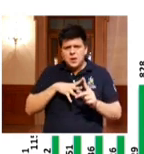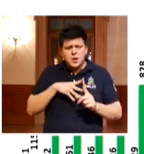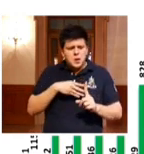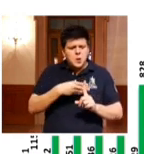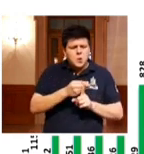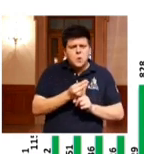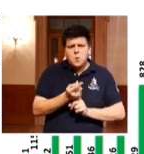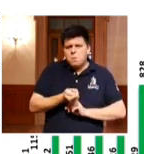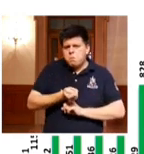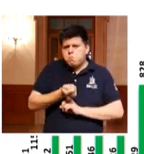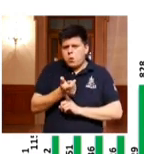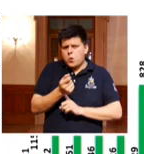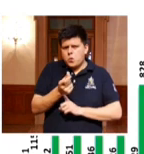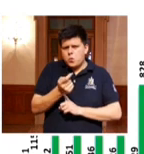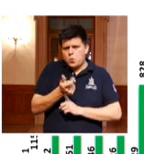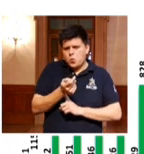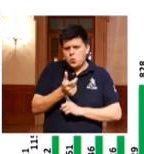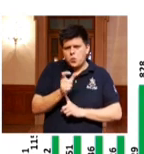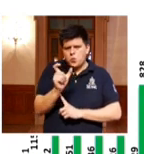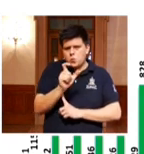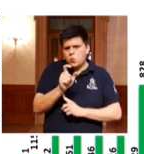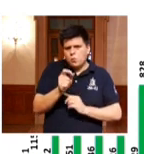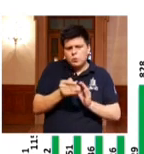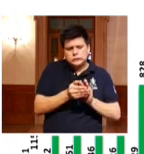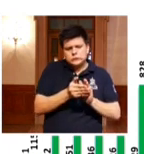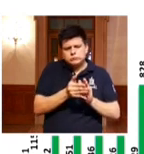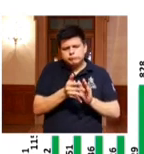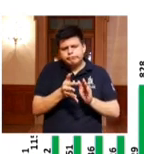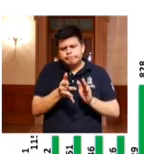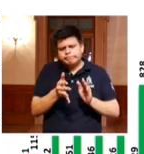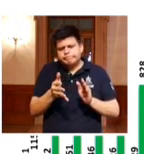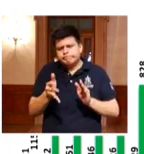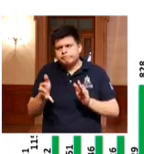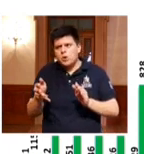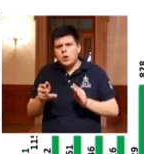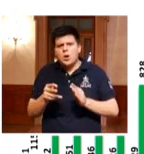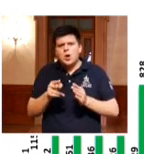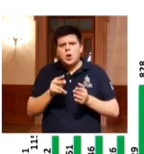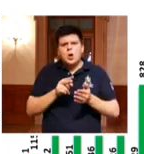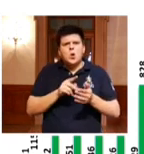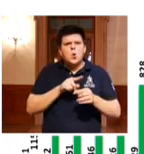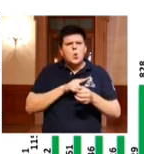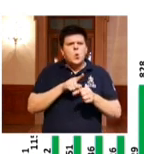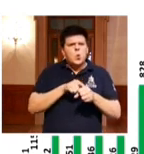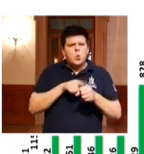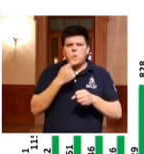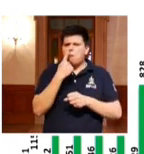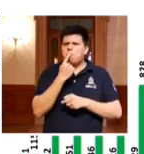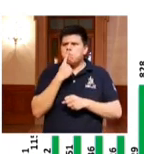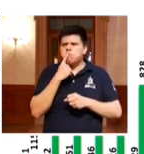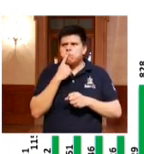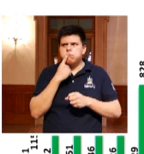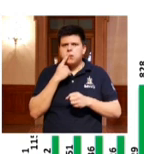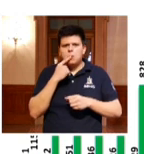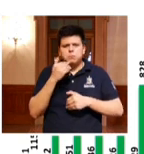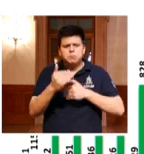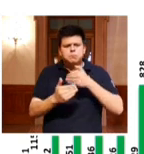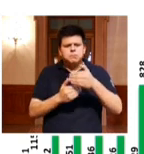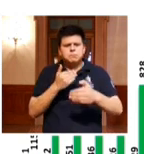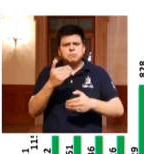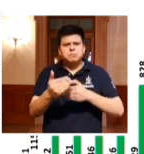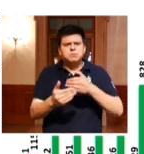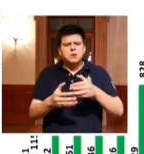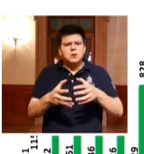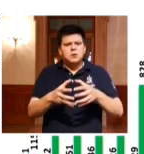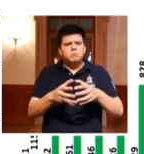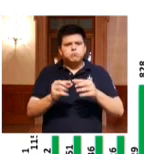que transcurren los días y las semanas, esas barras rojas, vean cómo cada vez a simple vista se van haciendo